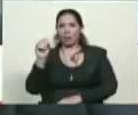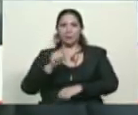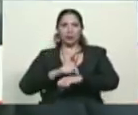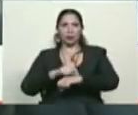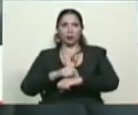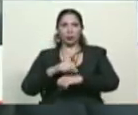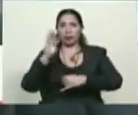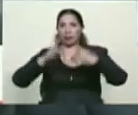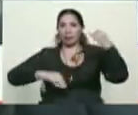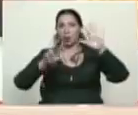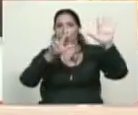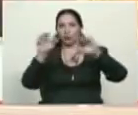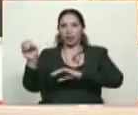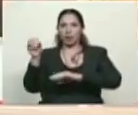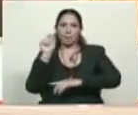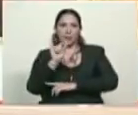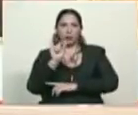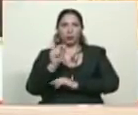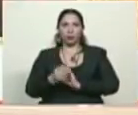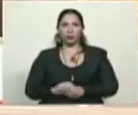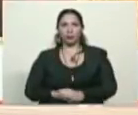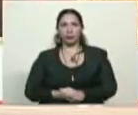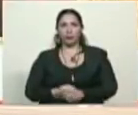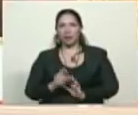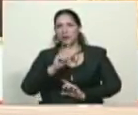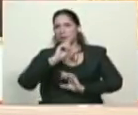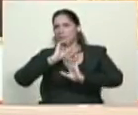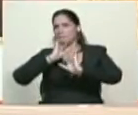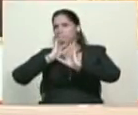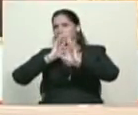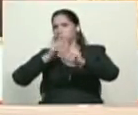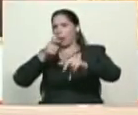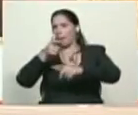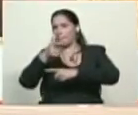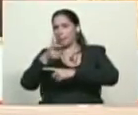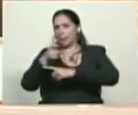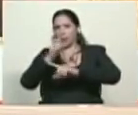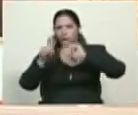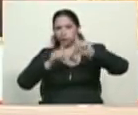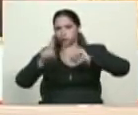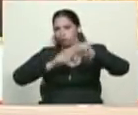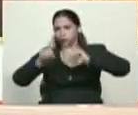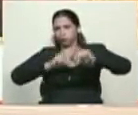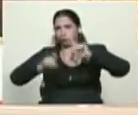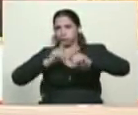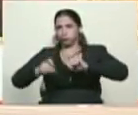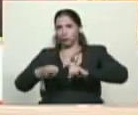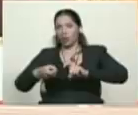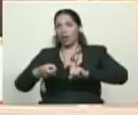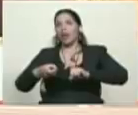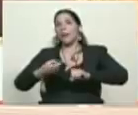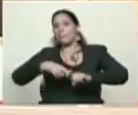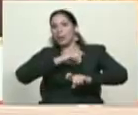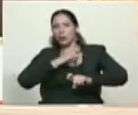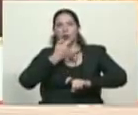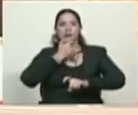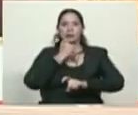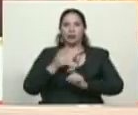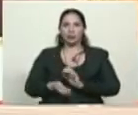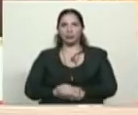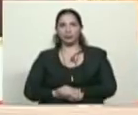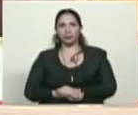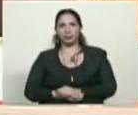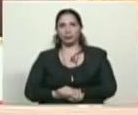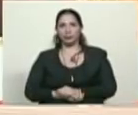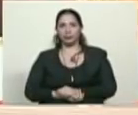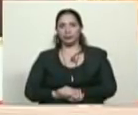80 minutos. Me preguntó todo lo que quiso, en español y en inglés. Iba a sacar la entrevista en la